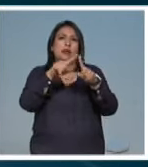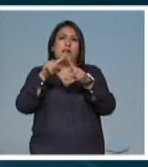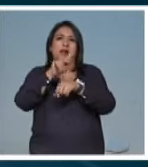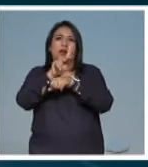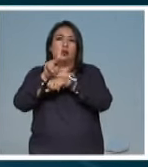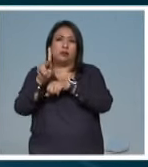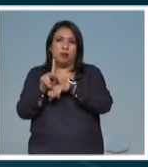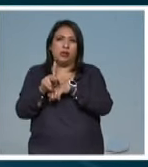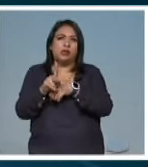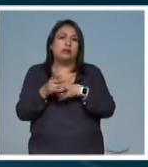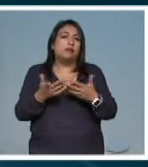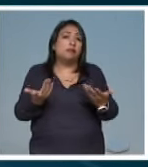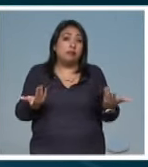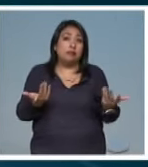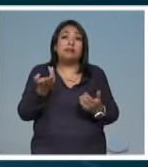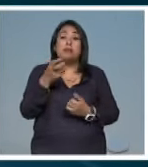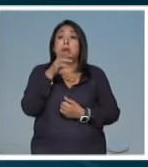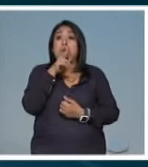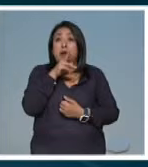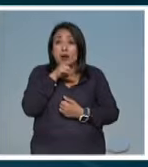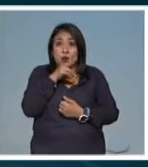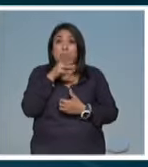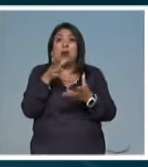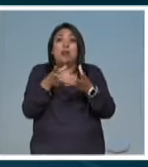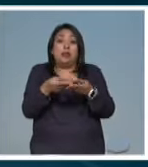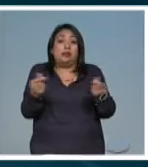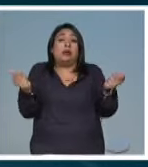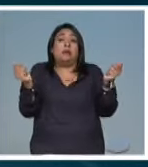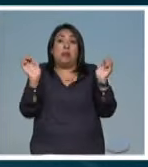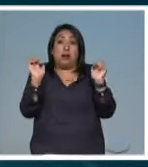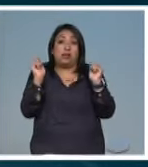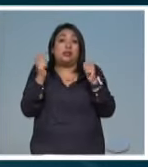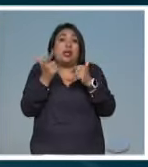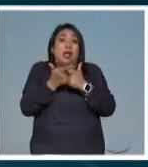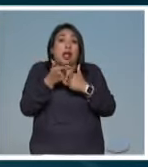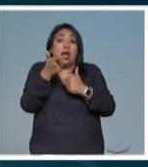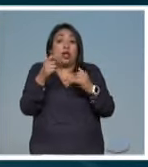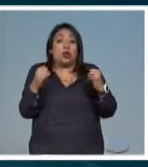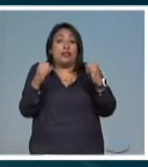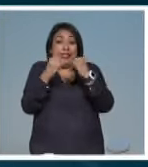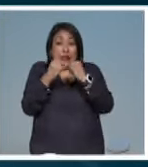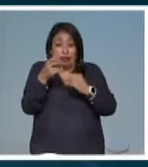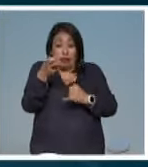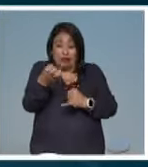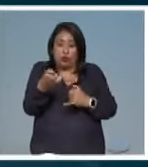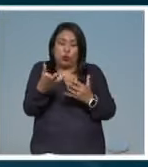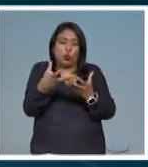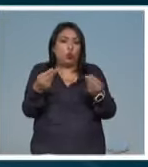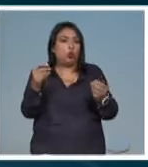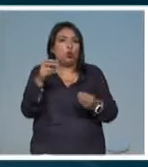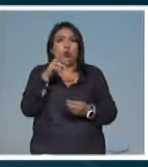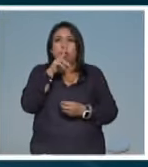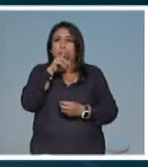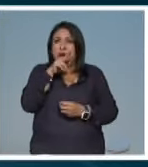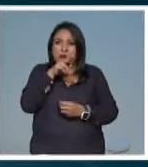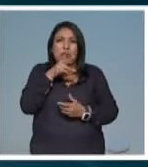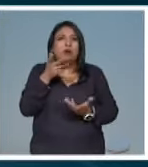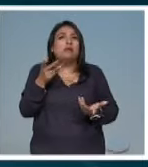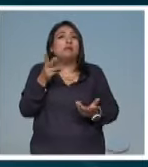países, y pues preocupante que pueda desaparecer alguna de estas instituciones correspondientes y que